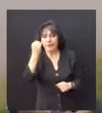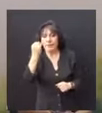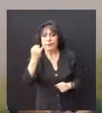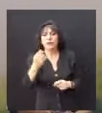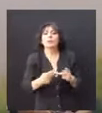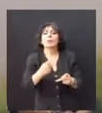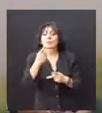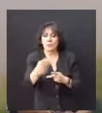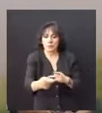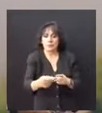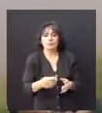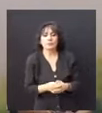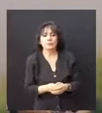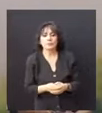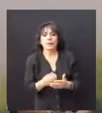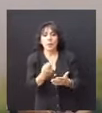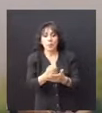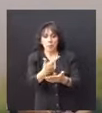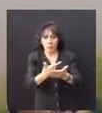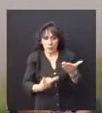Vamos a hacer un programa